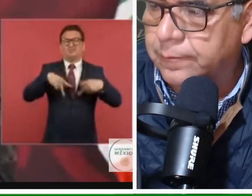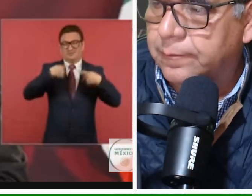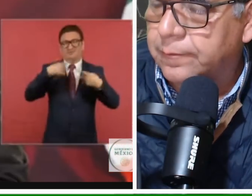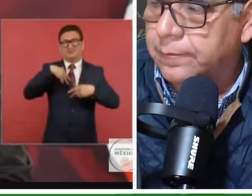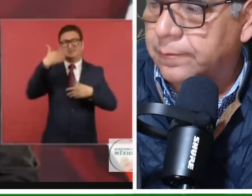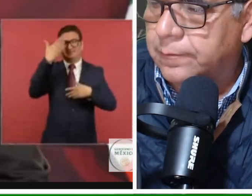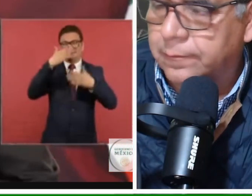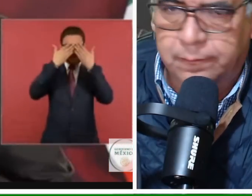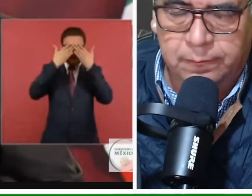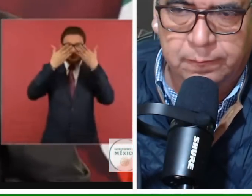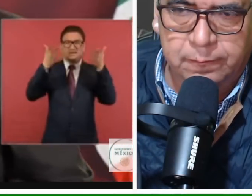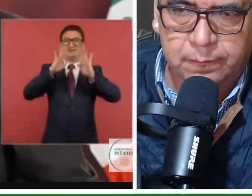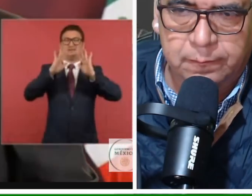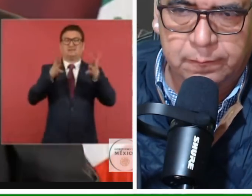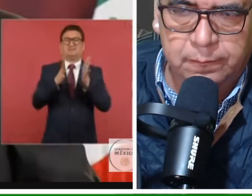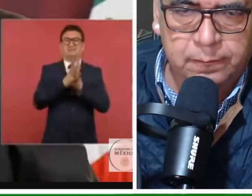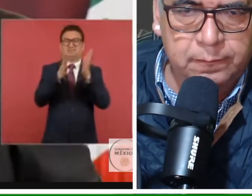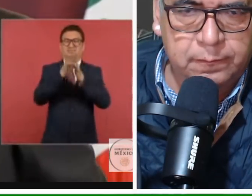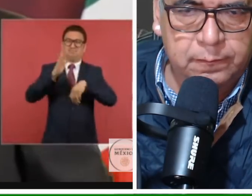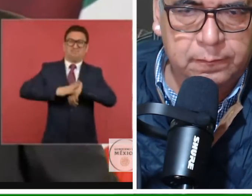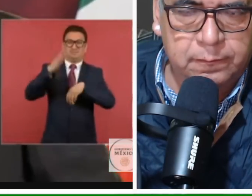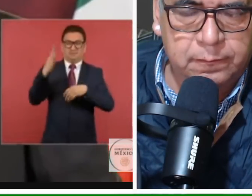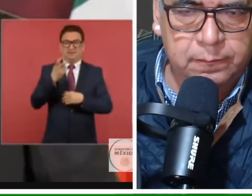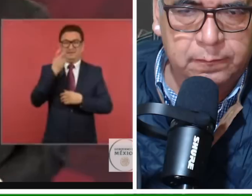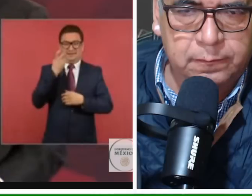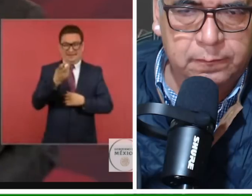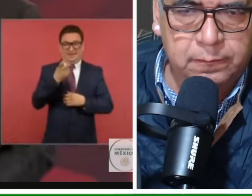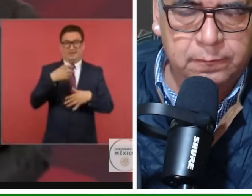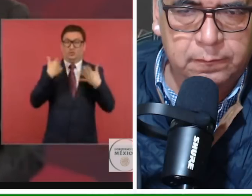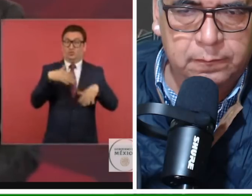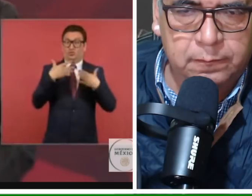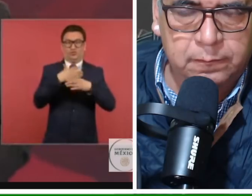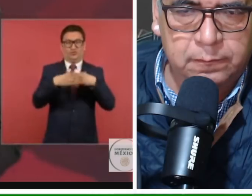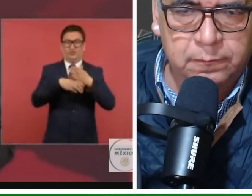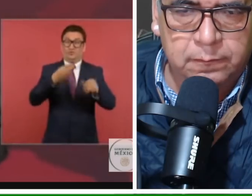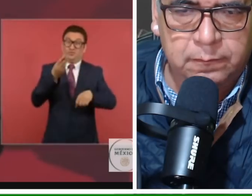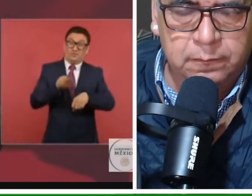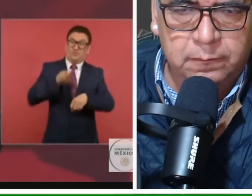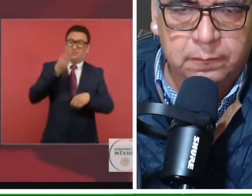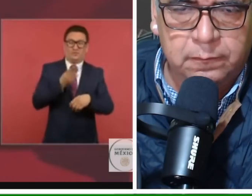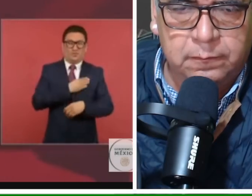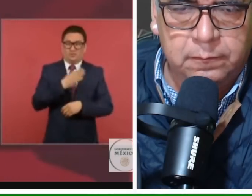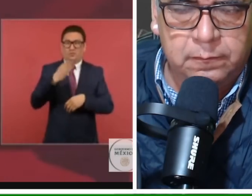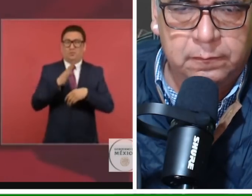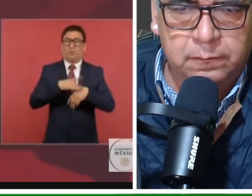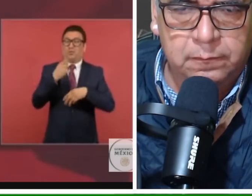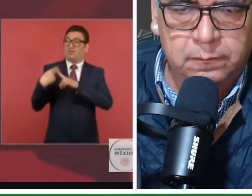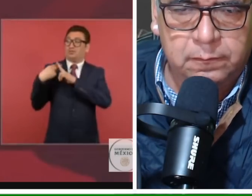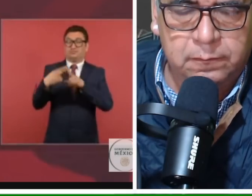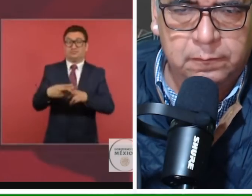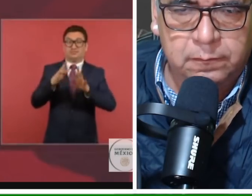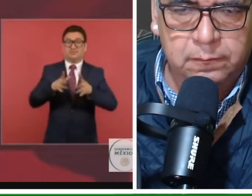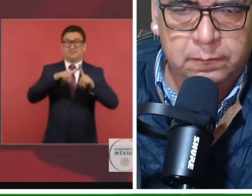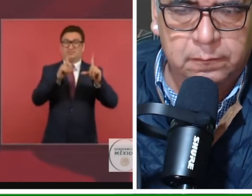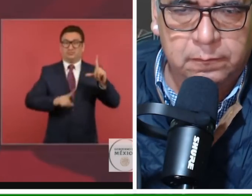está participando más. Es de las cosas muy buenas que se han dado en los últimos tiempos en el